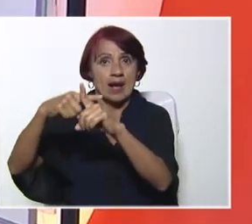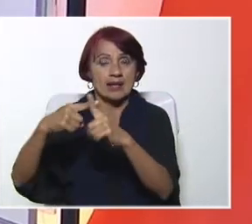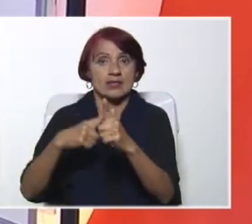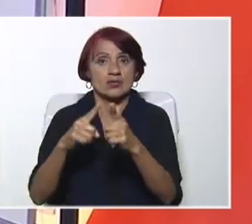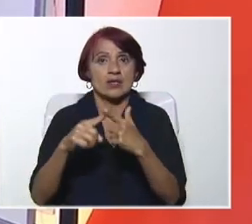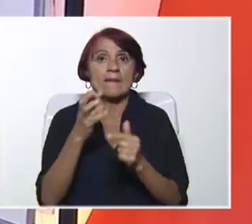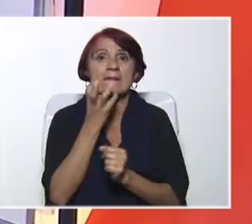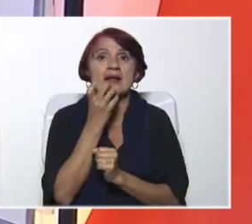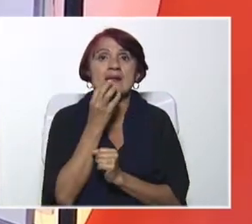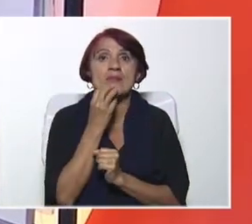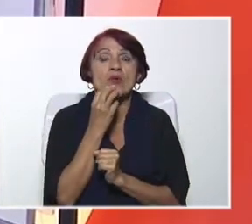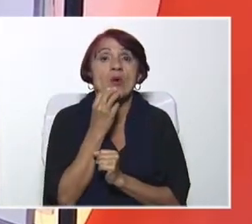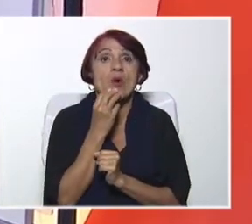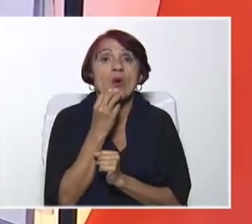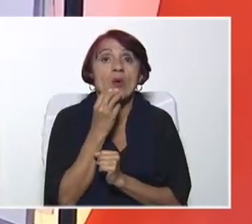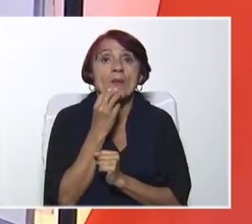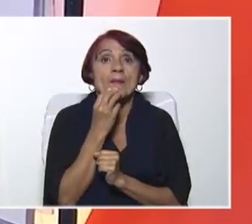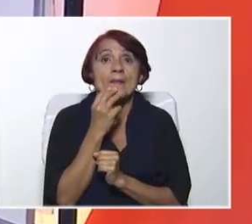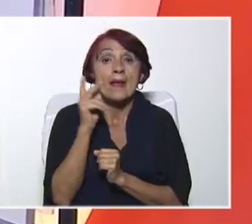ejemplo, P de X